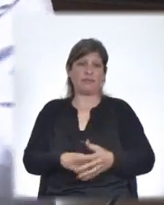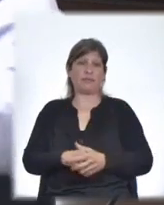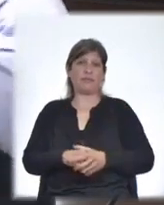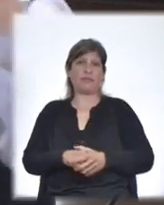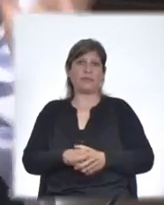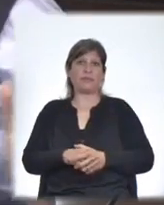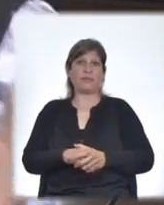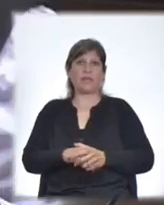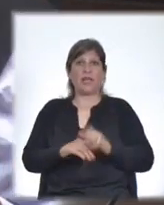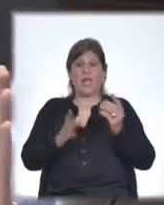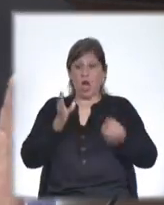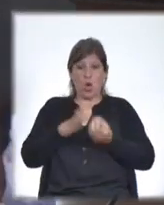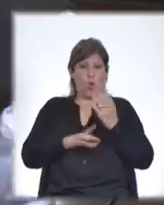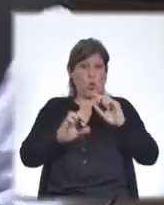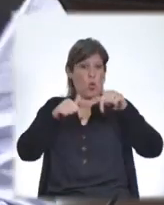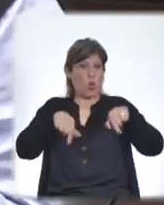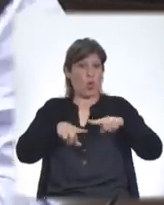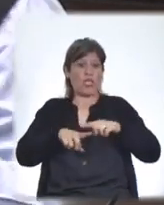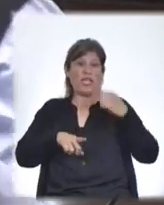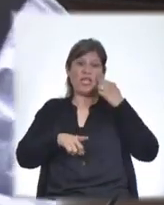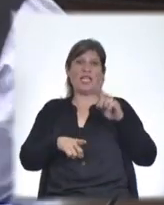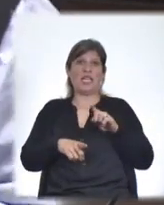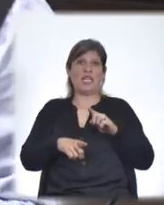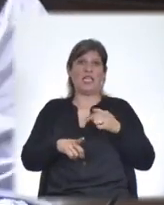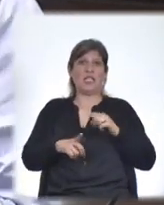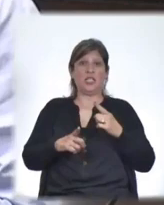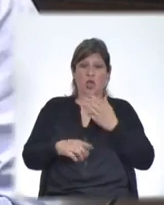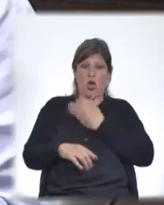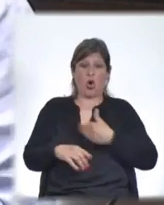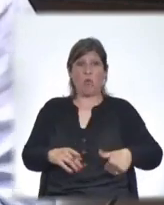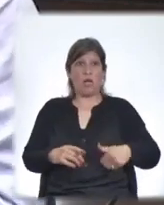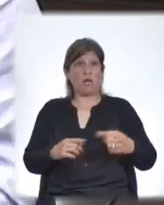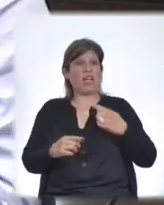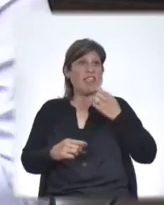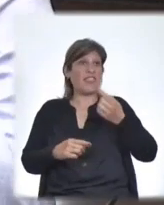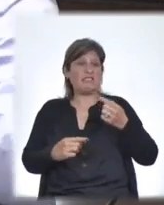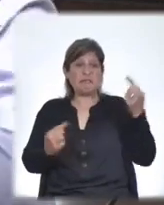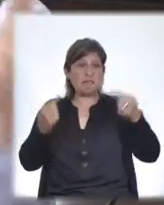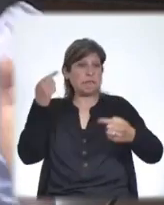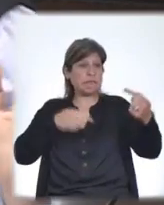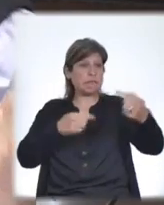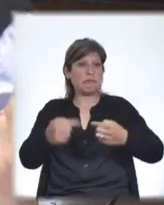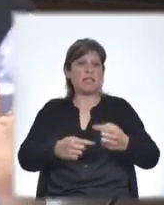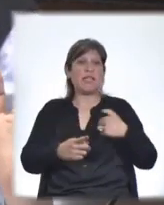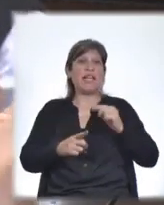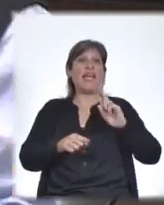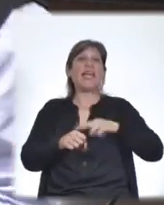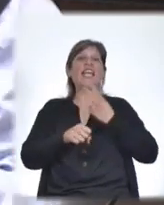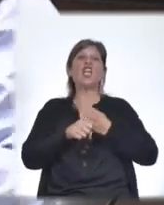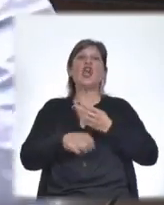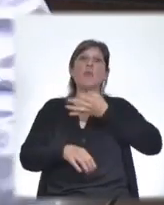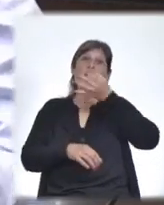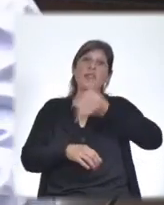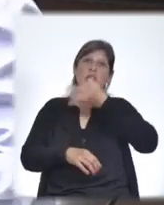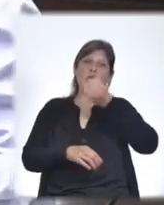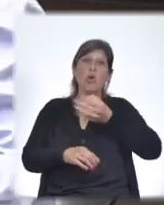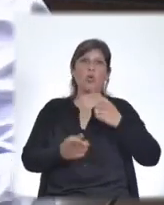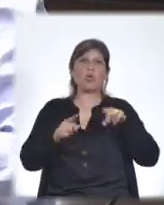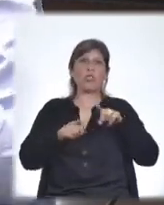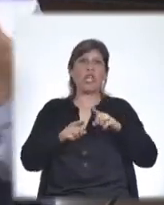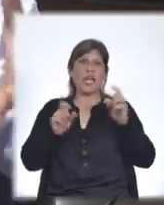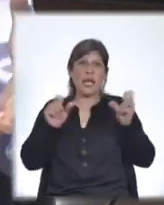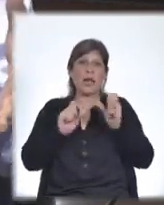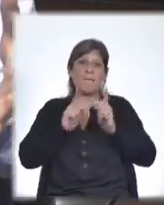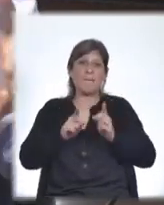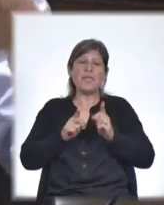Lo novedoso en esta ocasión, señor presidente, es que el gobierno, tan contradictorio como es él, en este caso su doble discurso, lo hace en el mismo